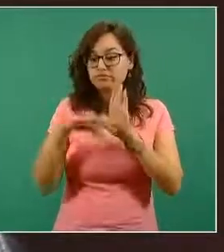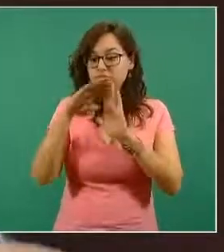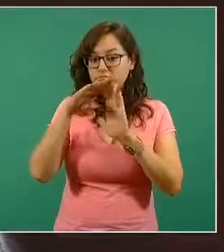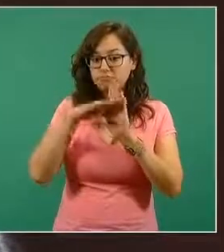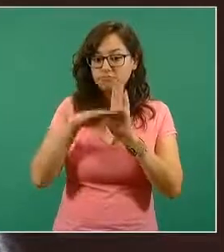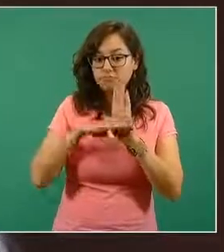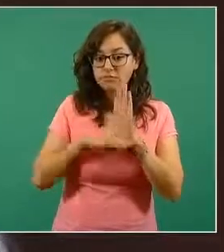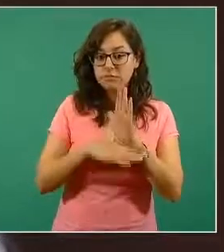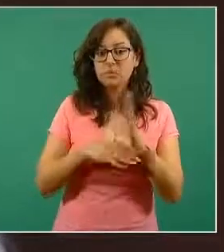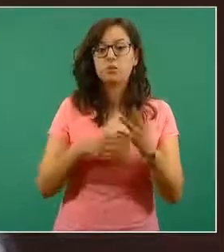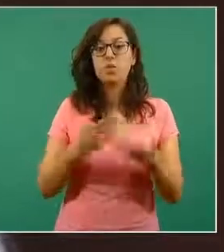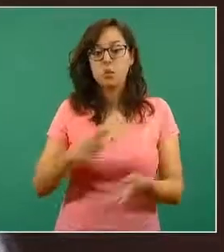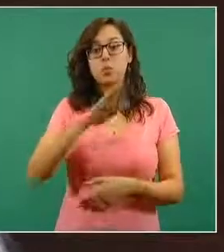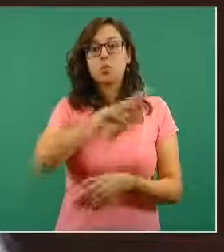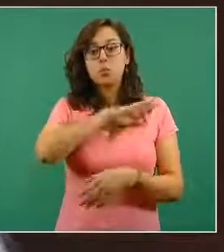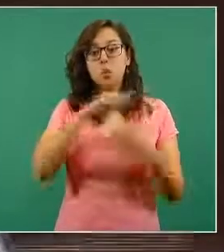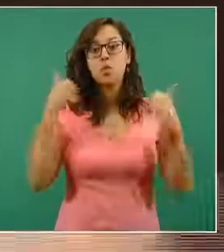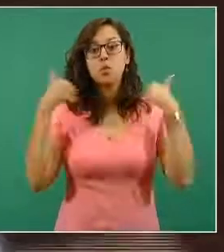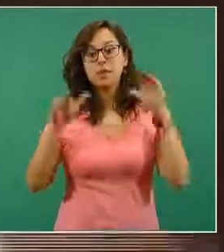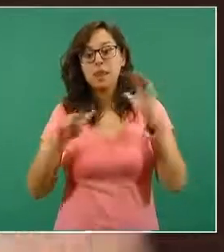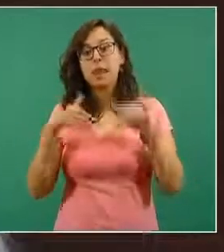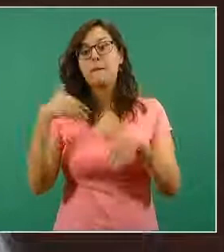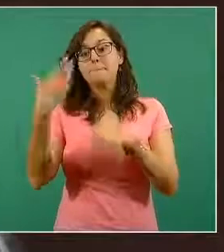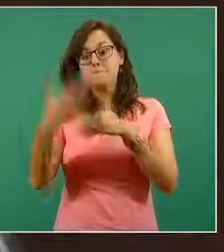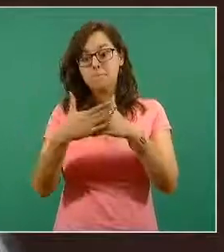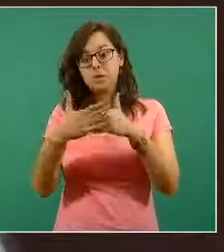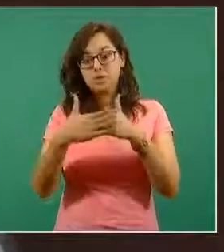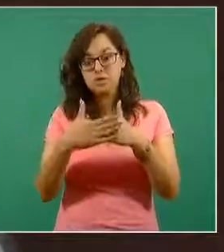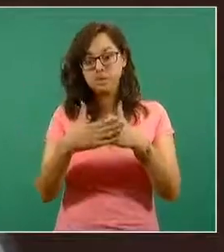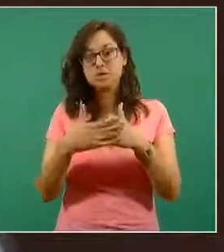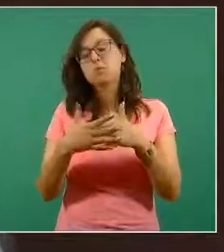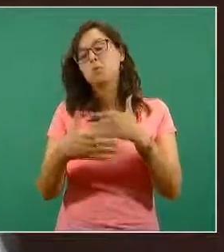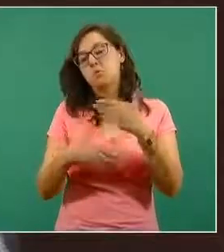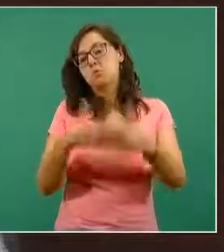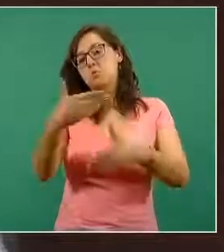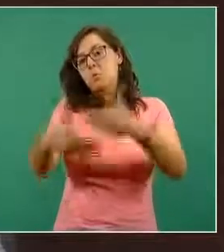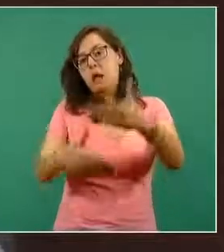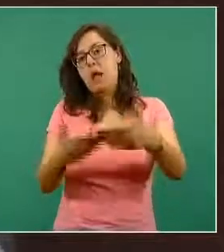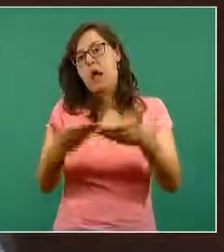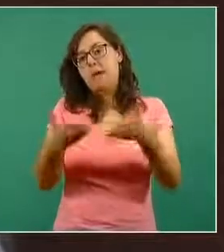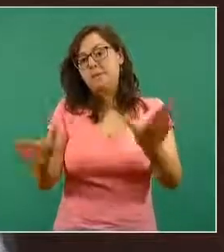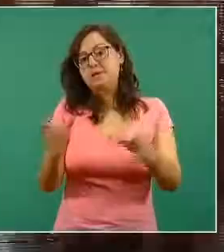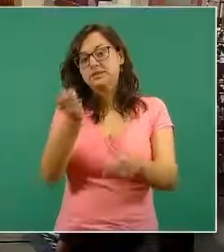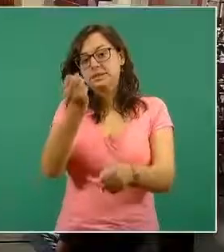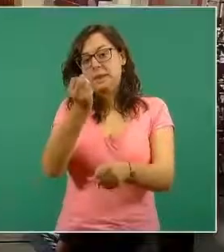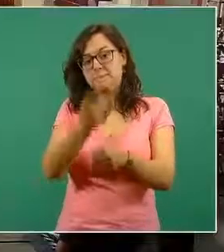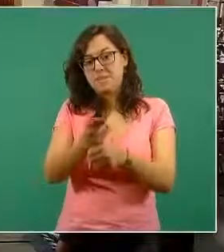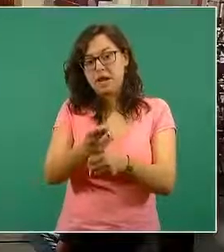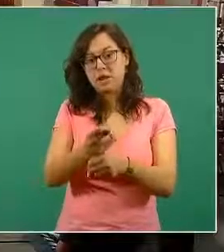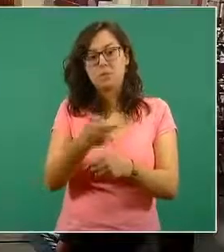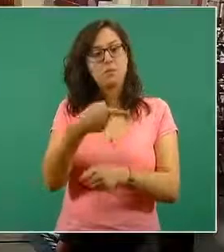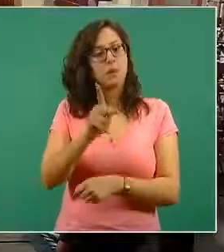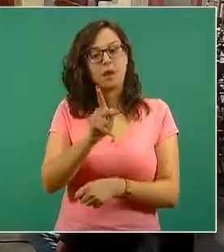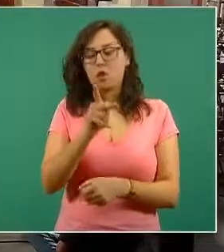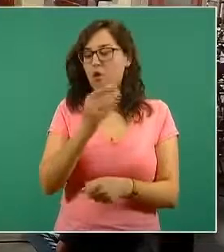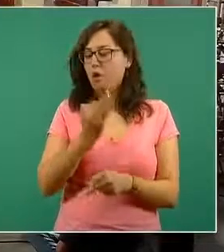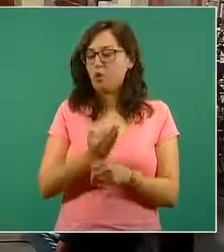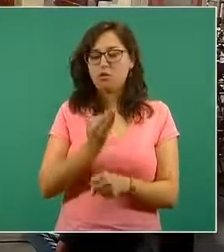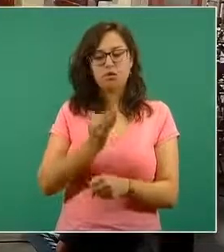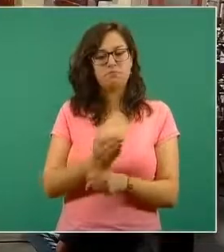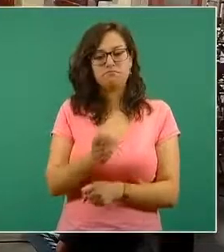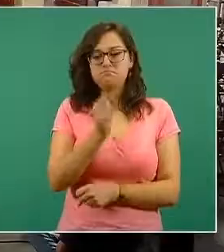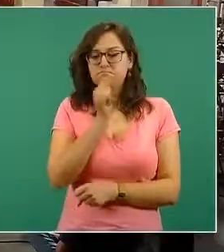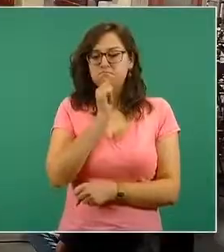apertura aún más temprana de lo que definimos en un inicio, que sigue siendo vigente, que desde la Secretaría de Salud la recomendación es que